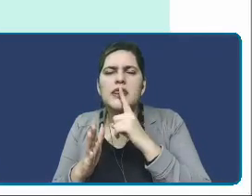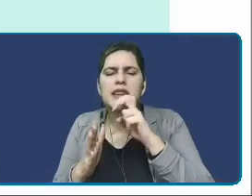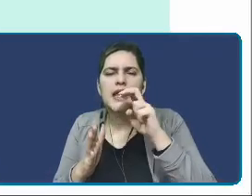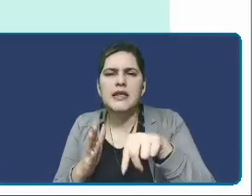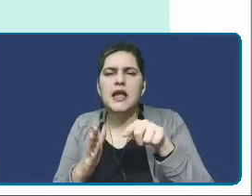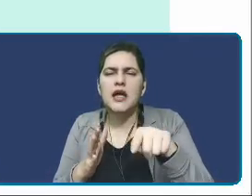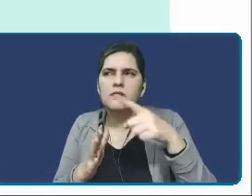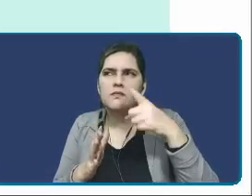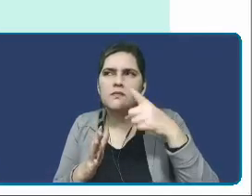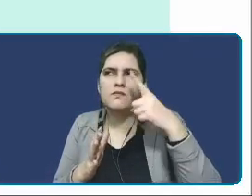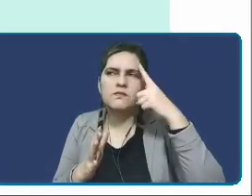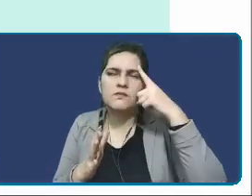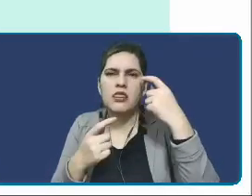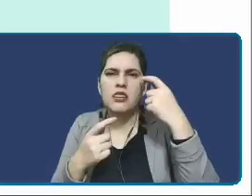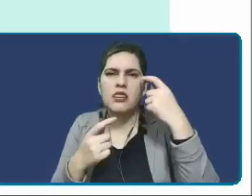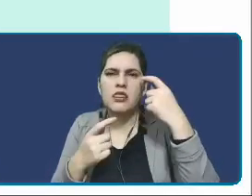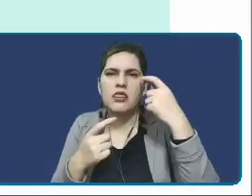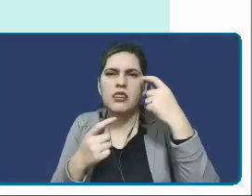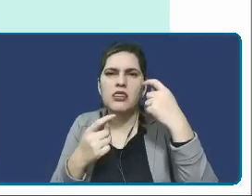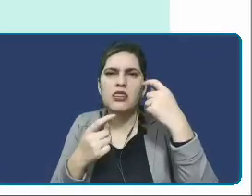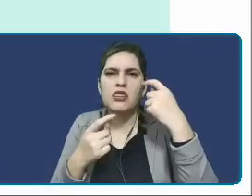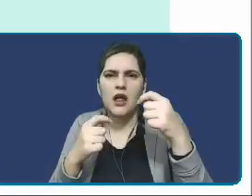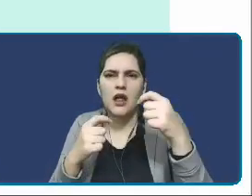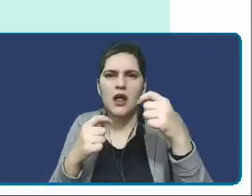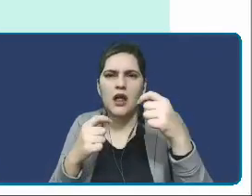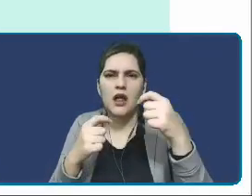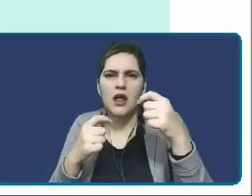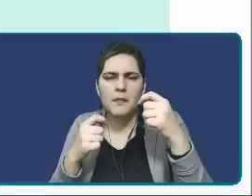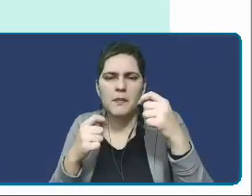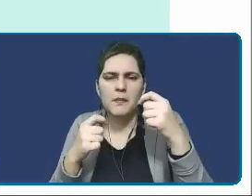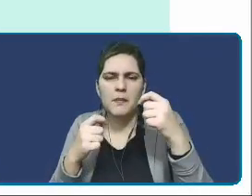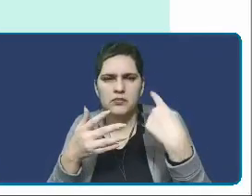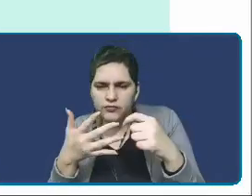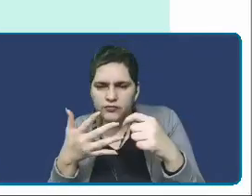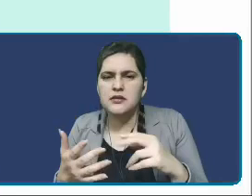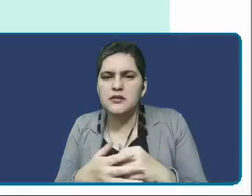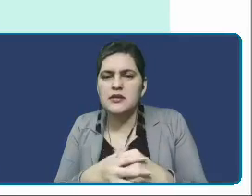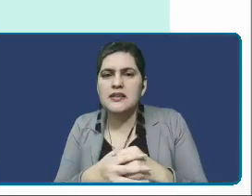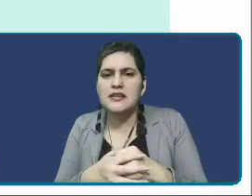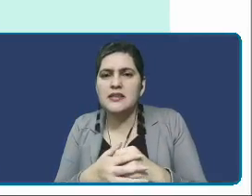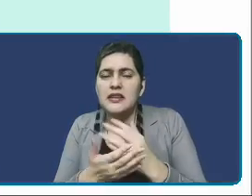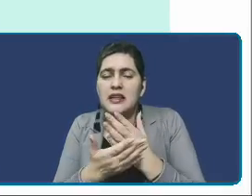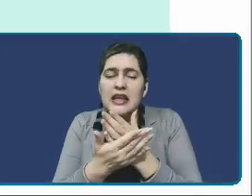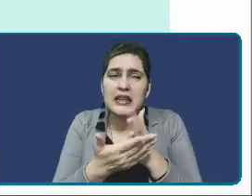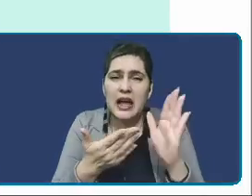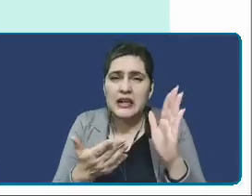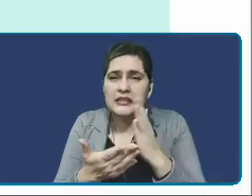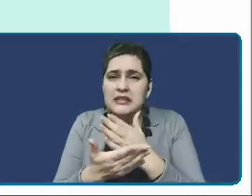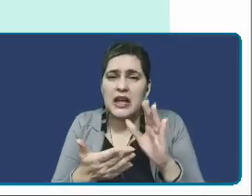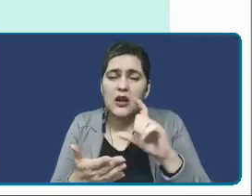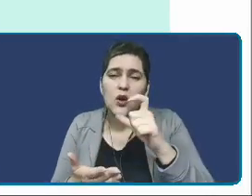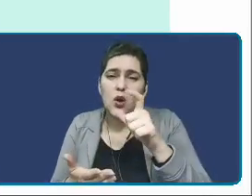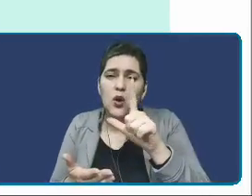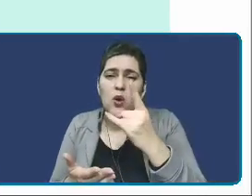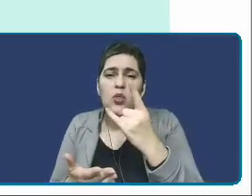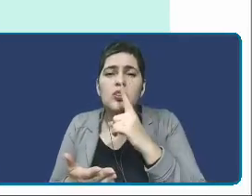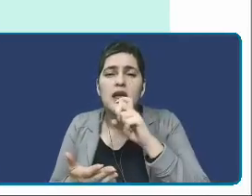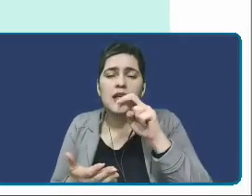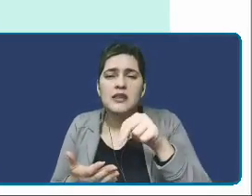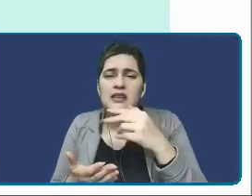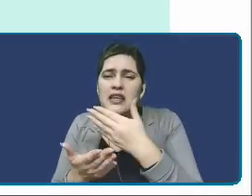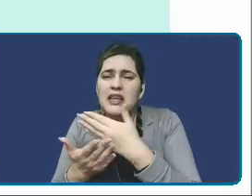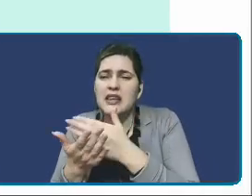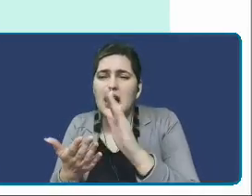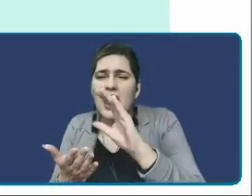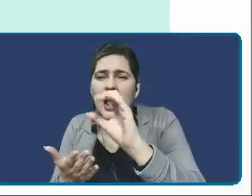tratamiento sin quitar el gluten o quitar la proteína de la leche de la vaca, ¿ya? Y esto responde